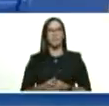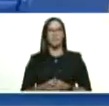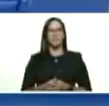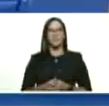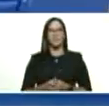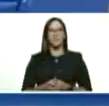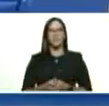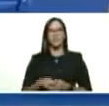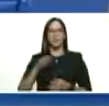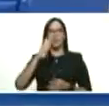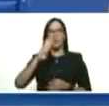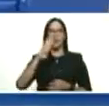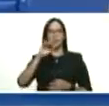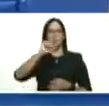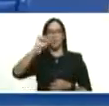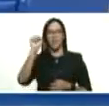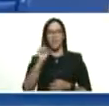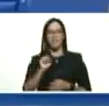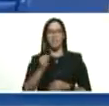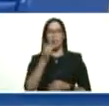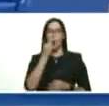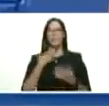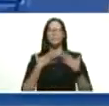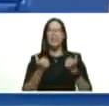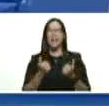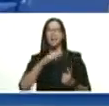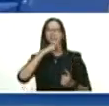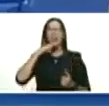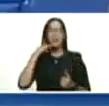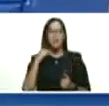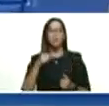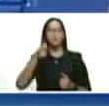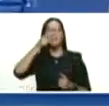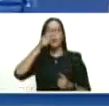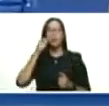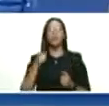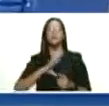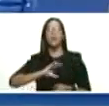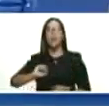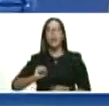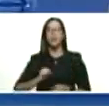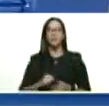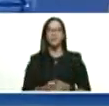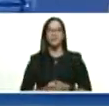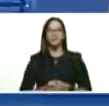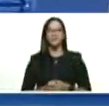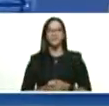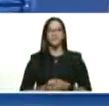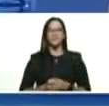4S, come sano, sabroso, seguro y soberano.